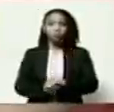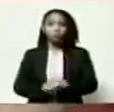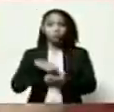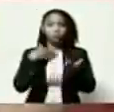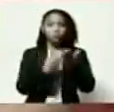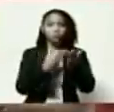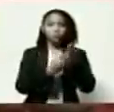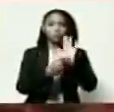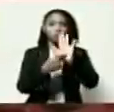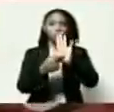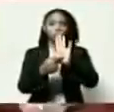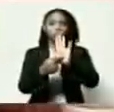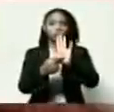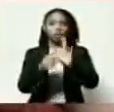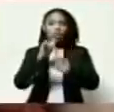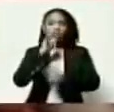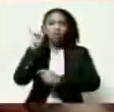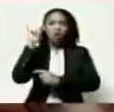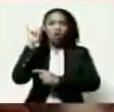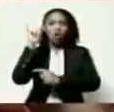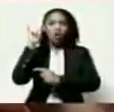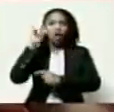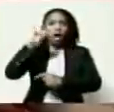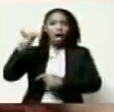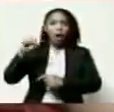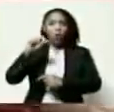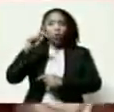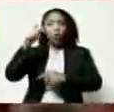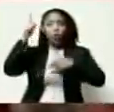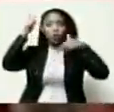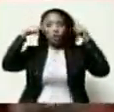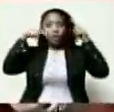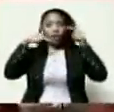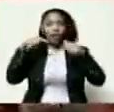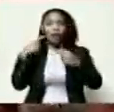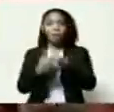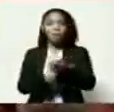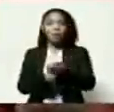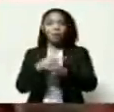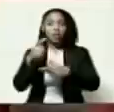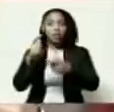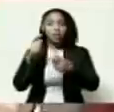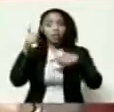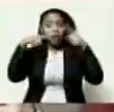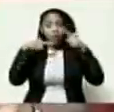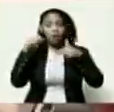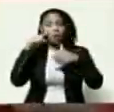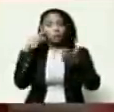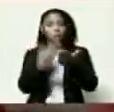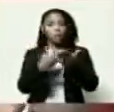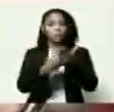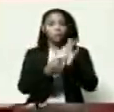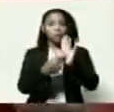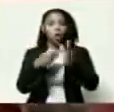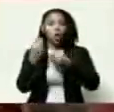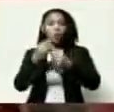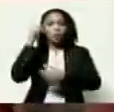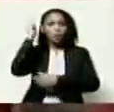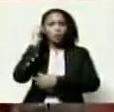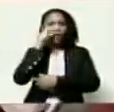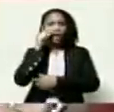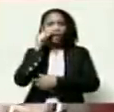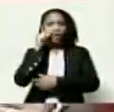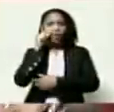los mostré. Se denunció a Julio Chávez, aquí está Julio Chávez. Julio Chávez mostró con pruebas cómo un diputado, un